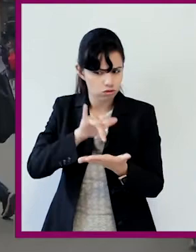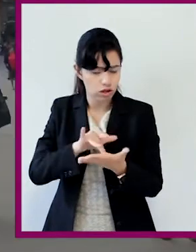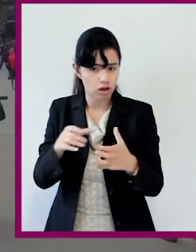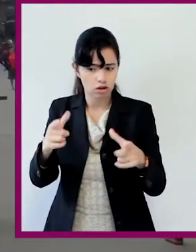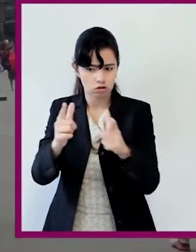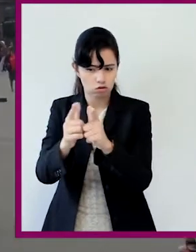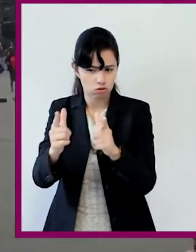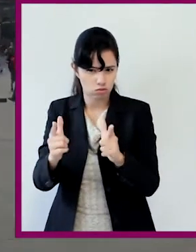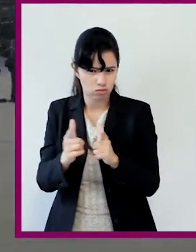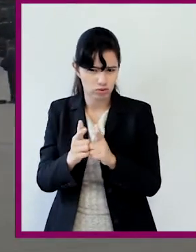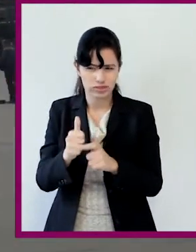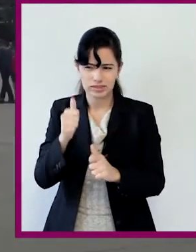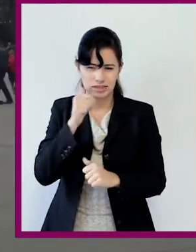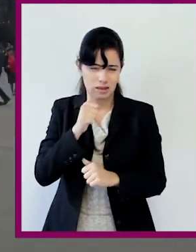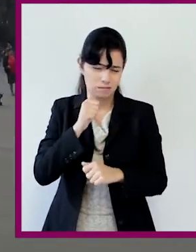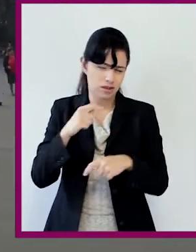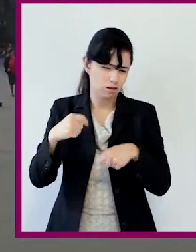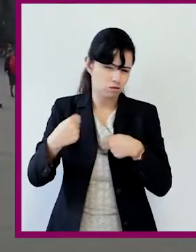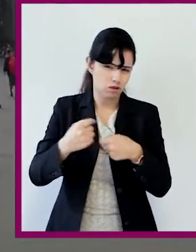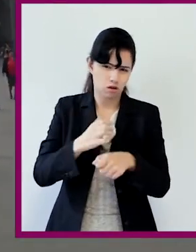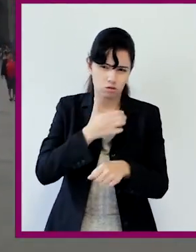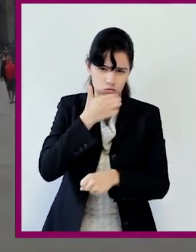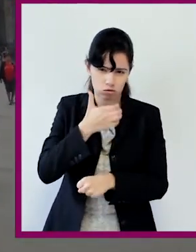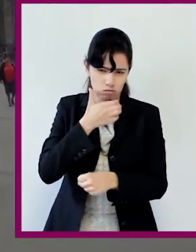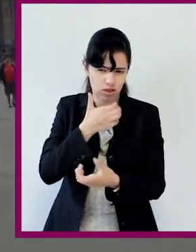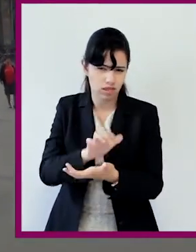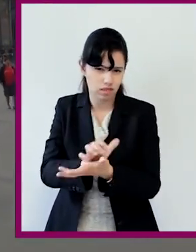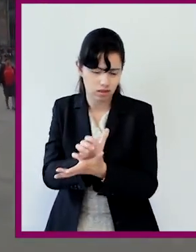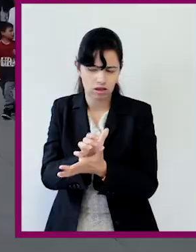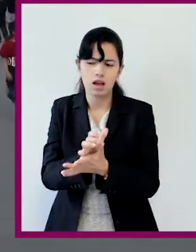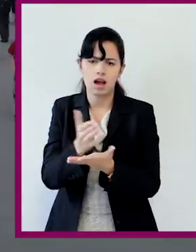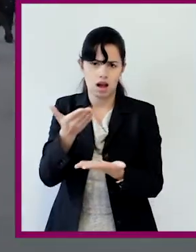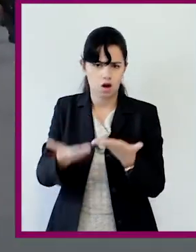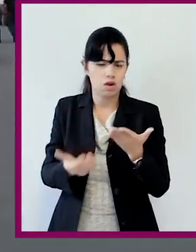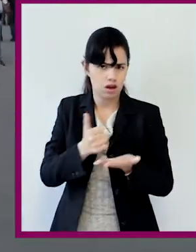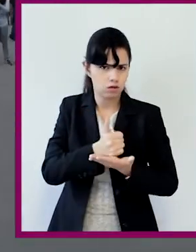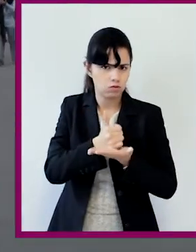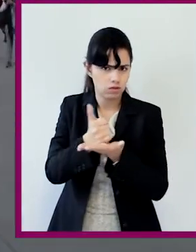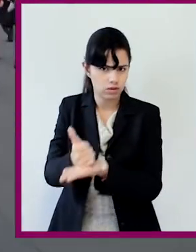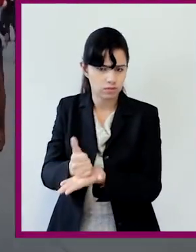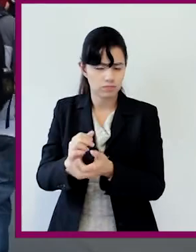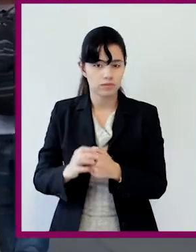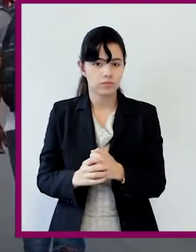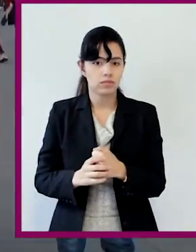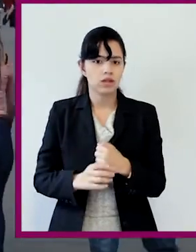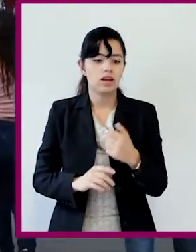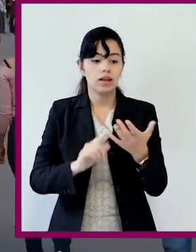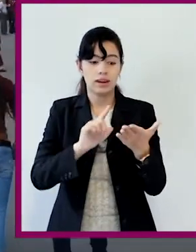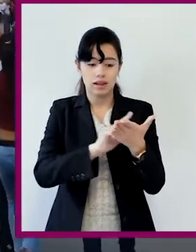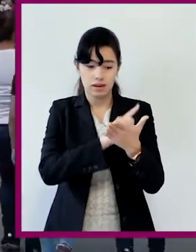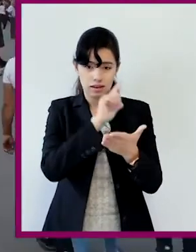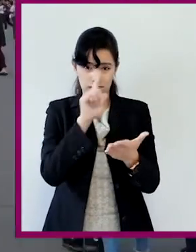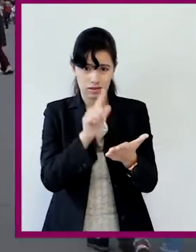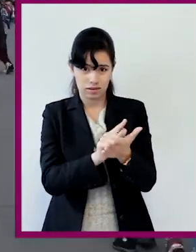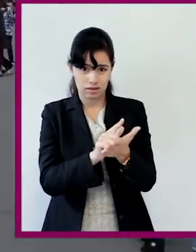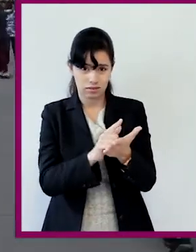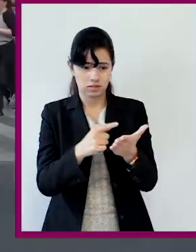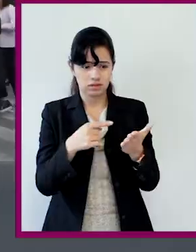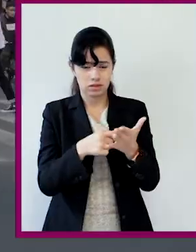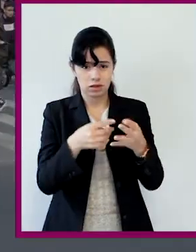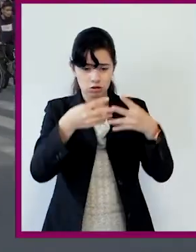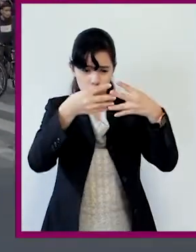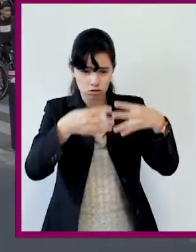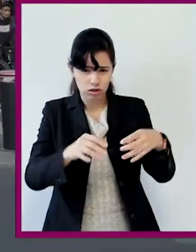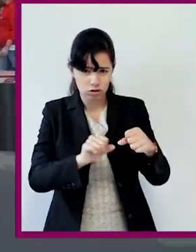los grupos que tradicionalmente han sido excluidos o discriminados, en contra de leyes y en contra